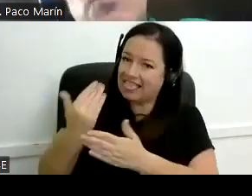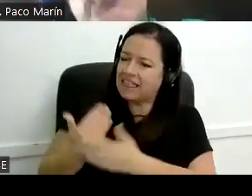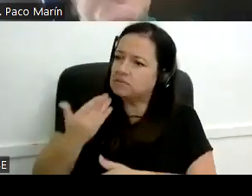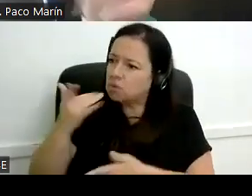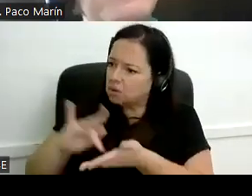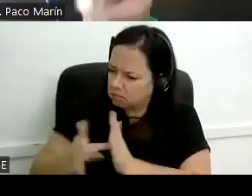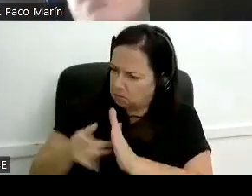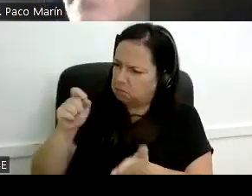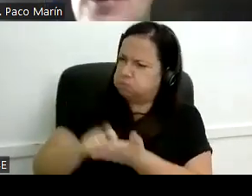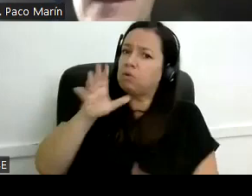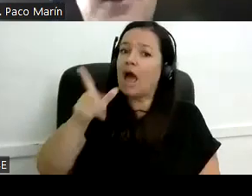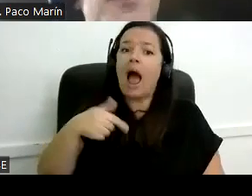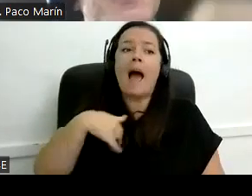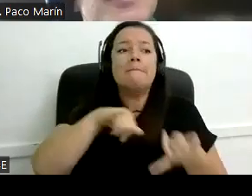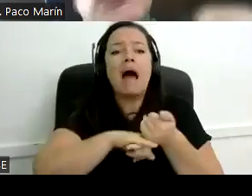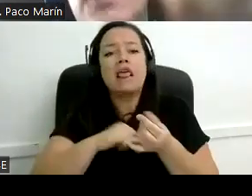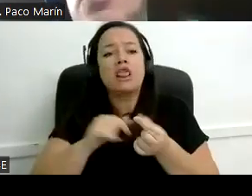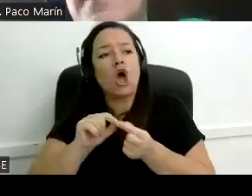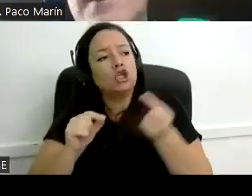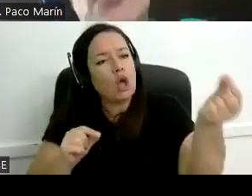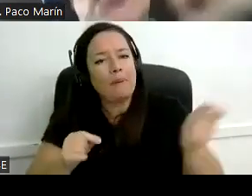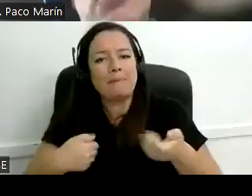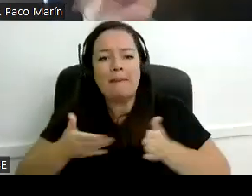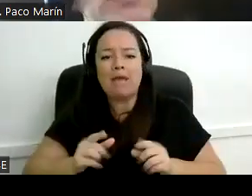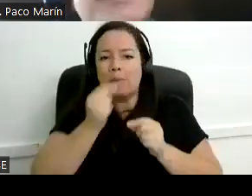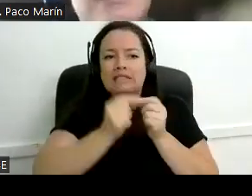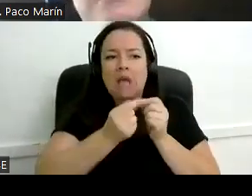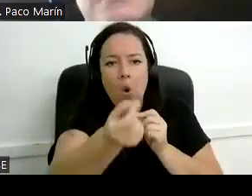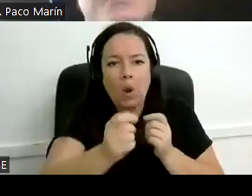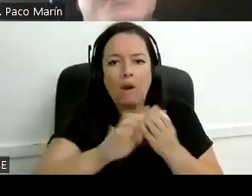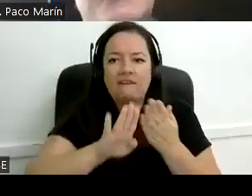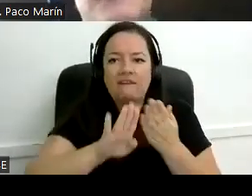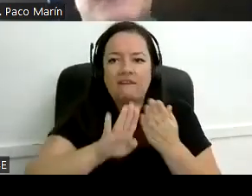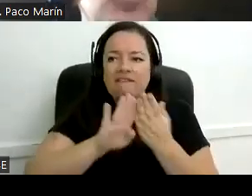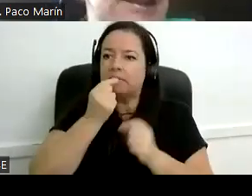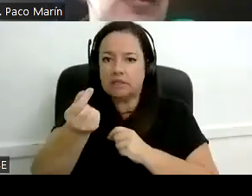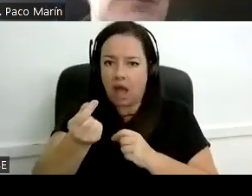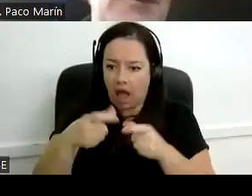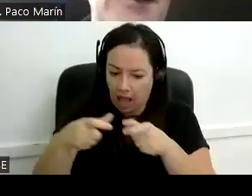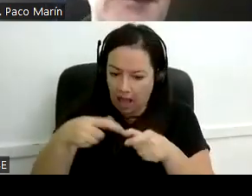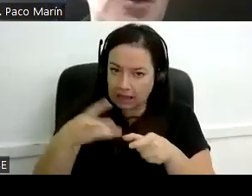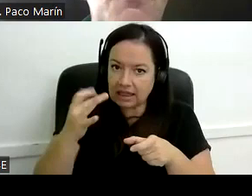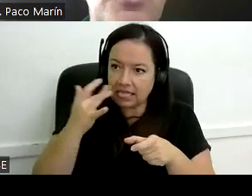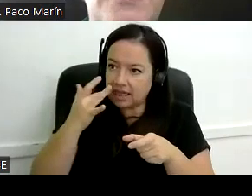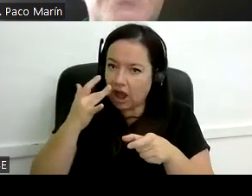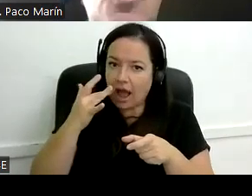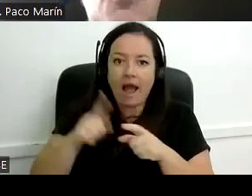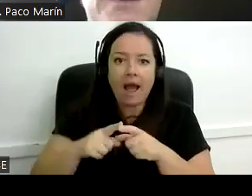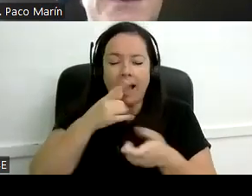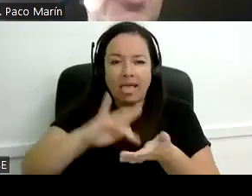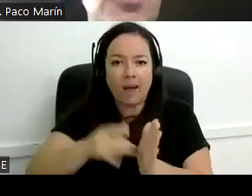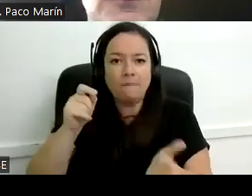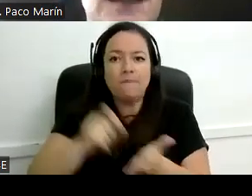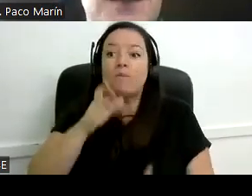dejado una pastilla a su marido, le ha dejado una pastilla a su hijo, le ha dejado o a su vecina. Y eso evidentemente comporta